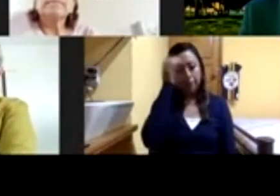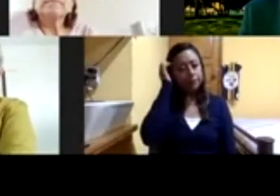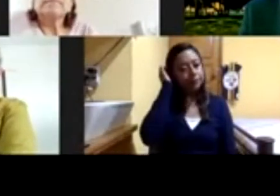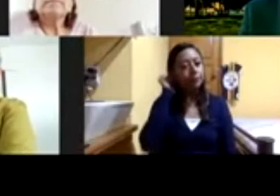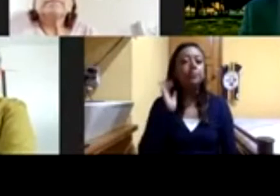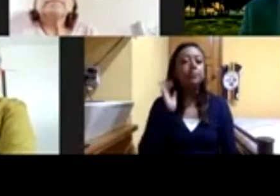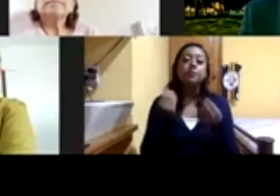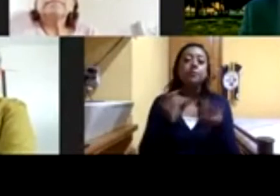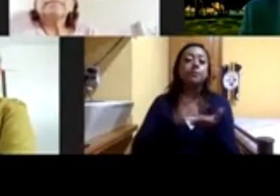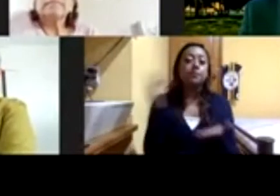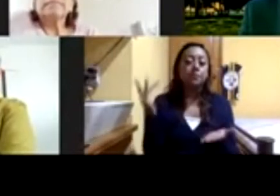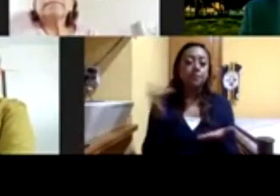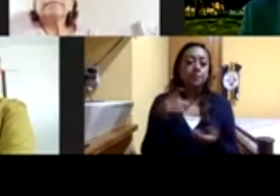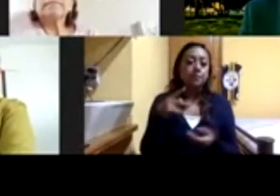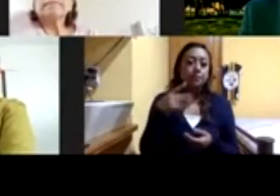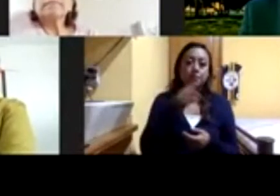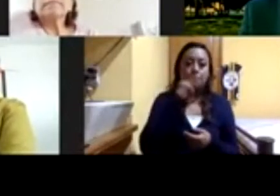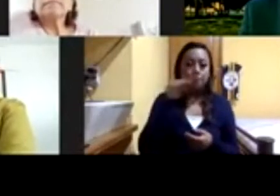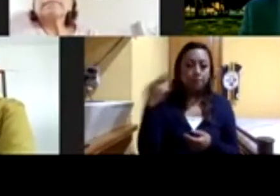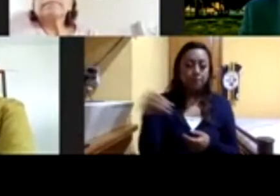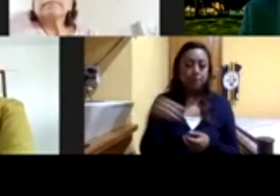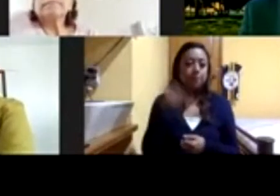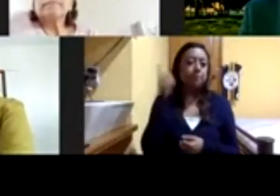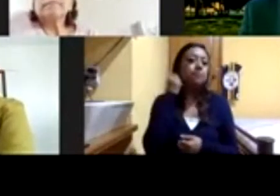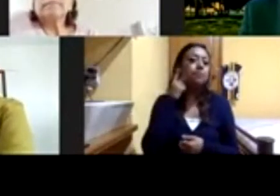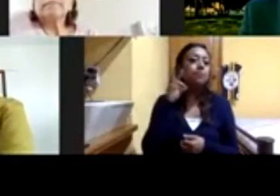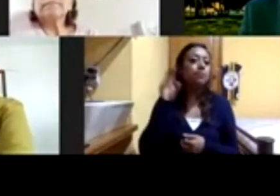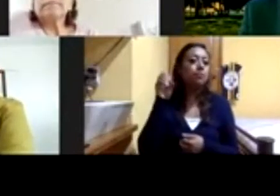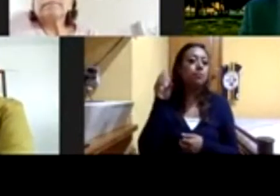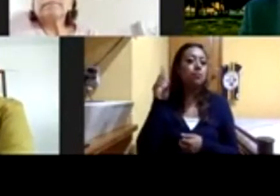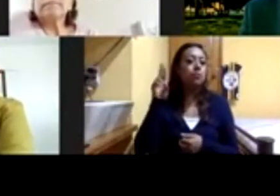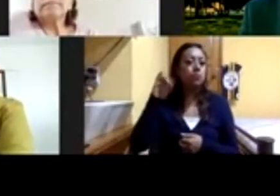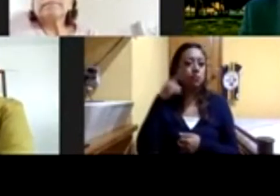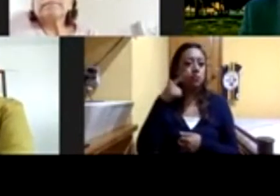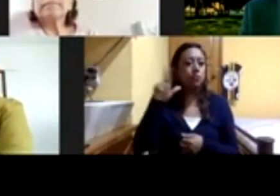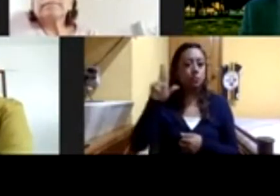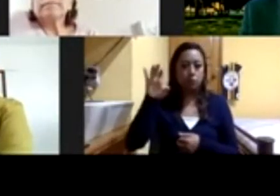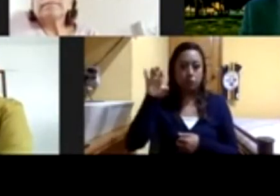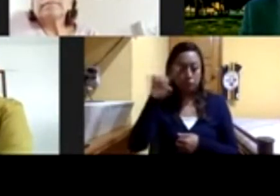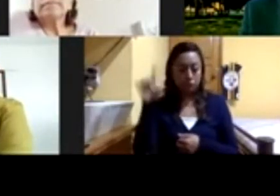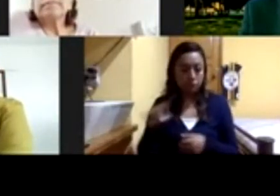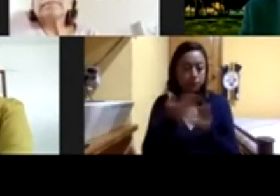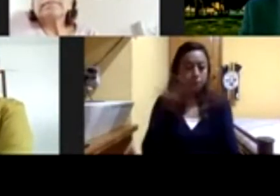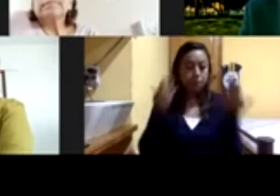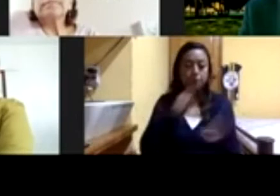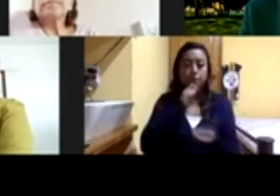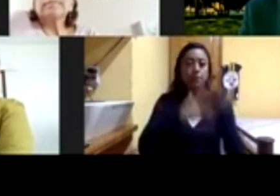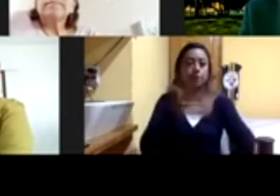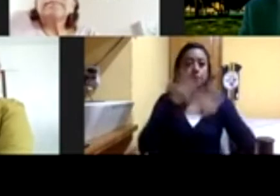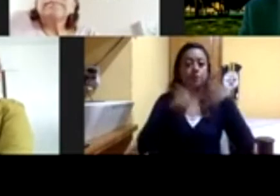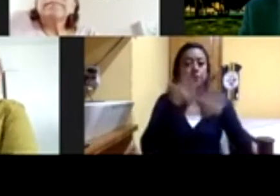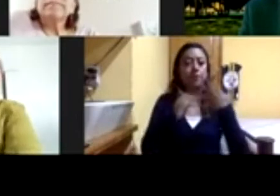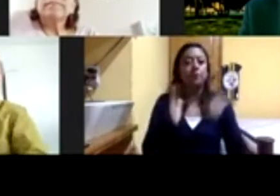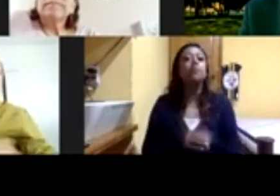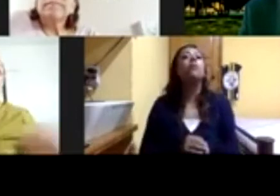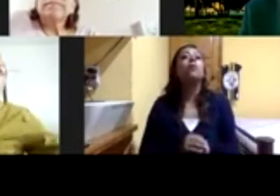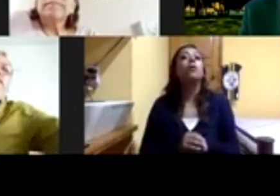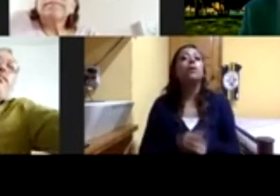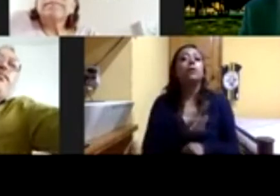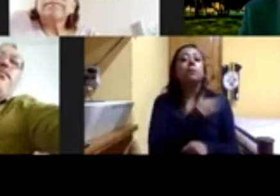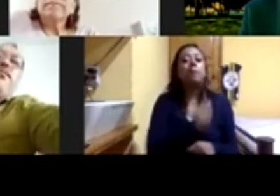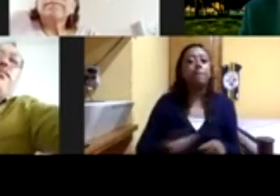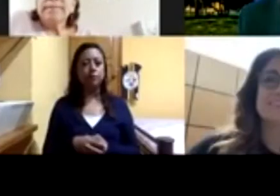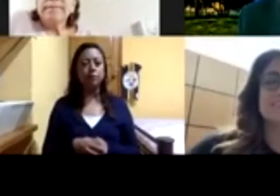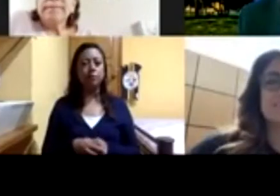mensaje. Y le damos el uso de la voz al diputado Carlos Castillo Pérez, presidente de la Comisión de Transparencia y Combate a la Corrupción.